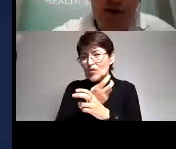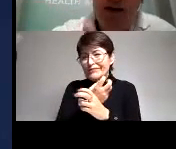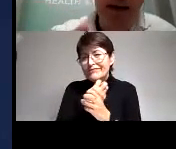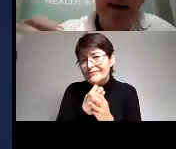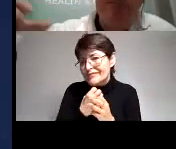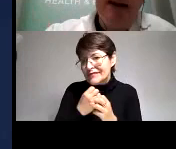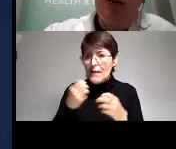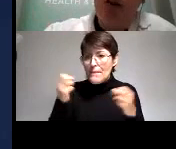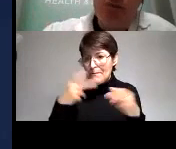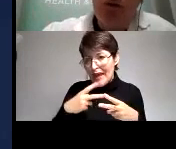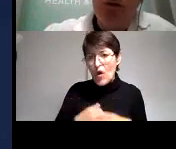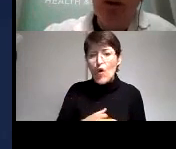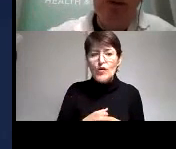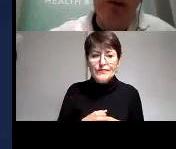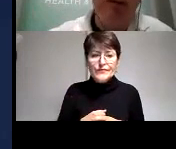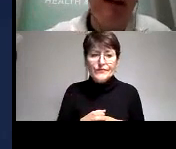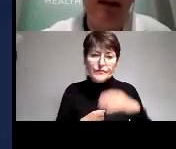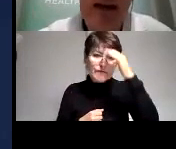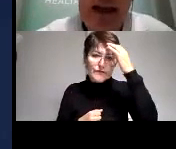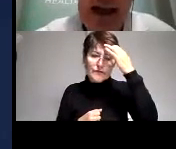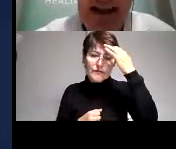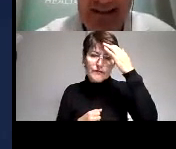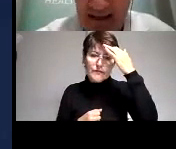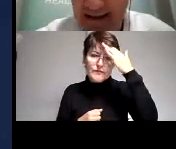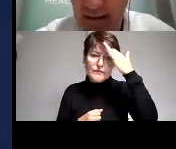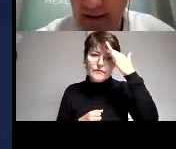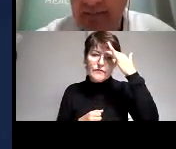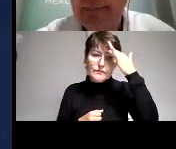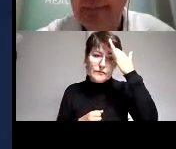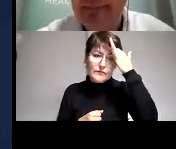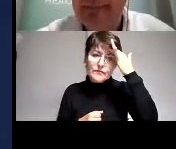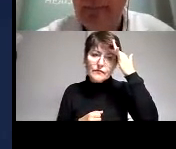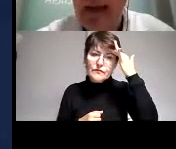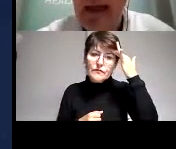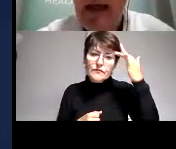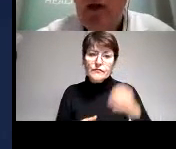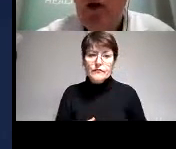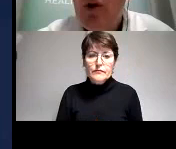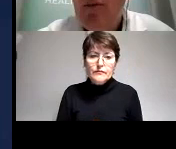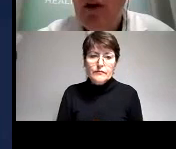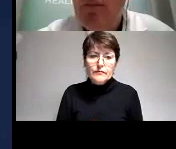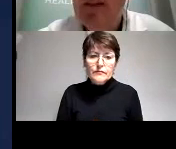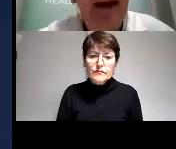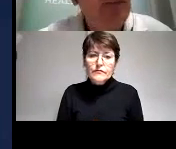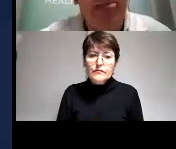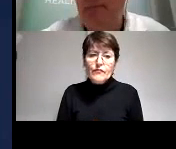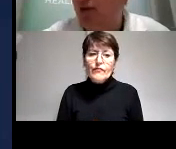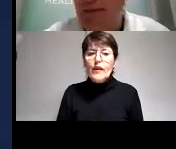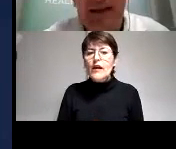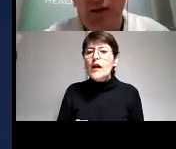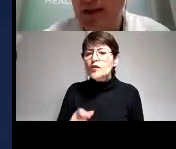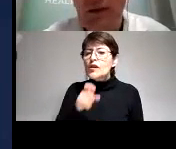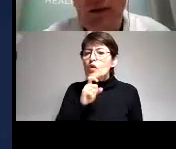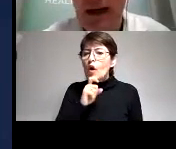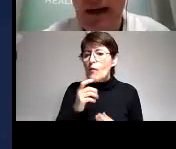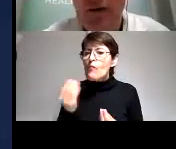hueso, o va a coger magnesio del músculo y vamos a tener problemas a ese nivel también. ¿Cómo lo vamos a compensar? Pues